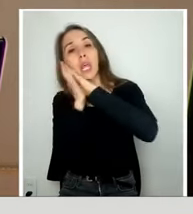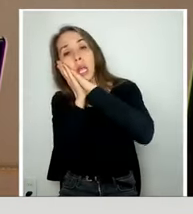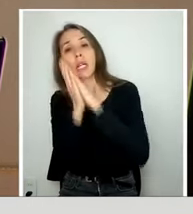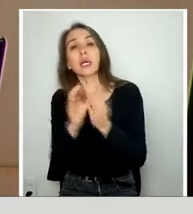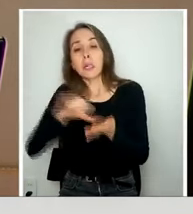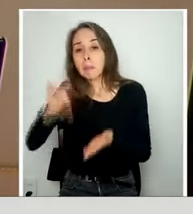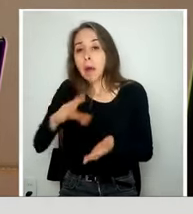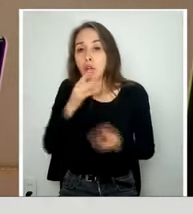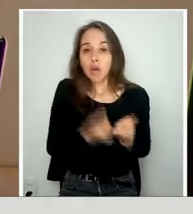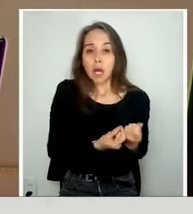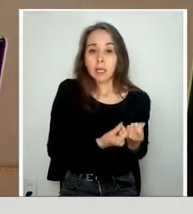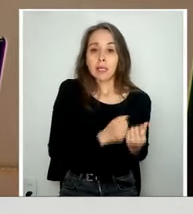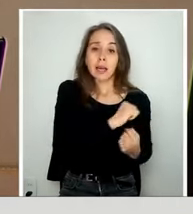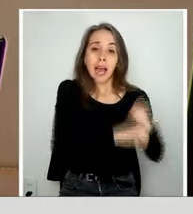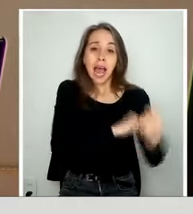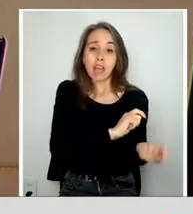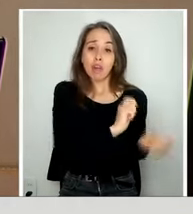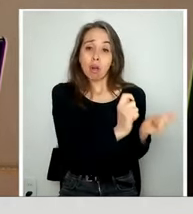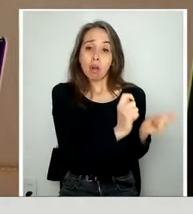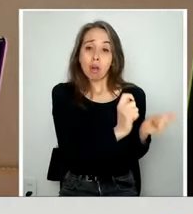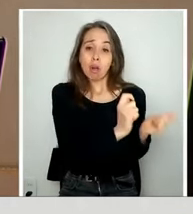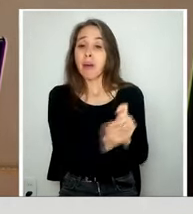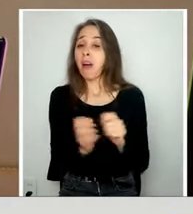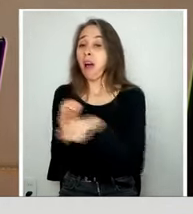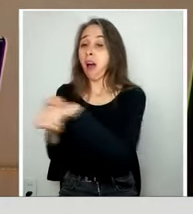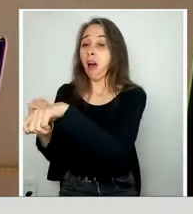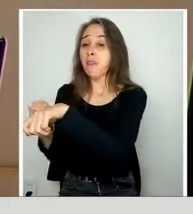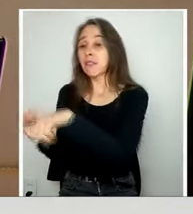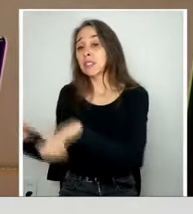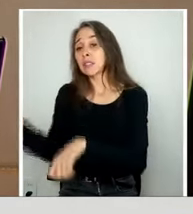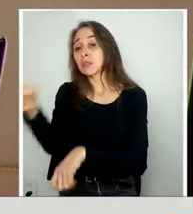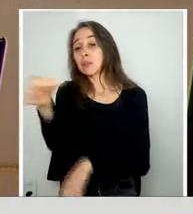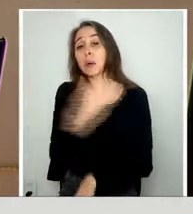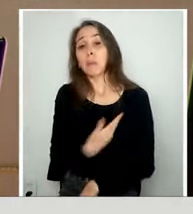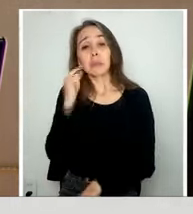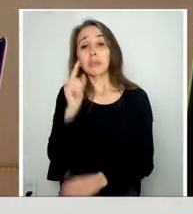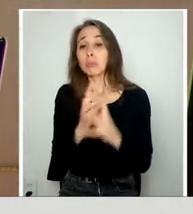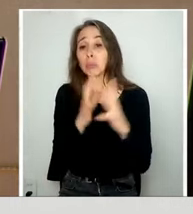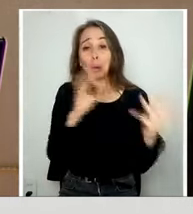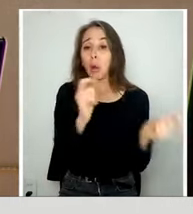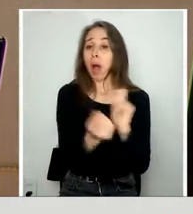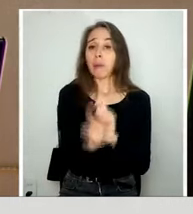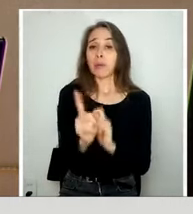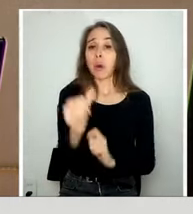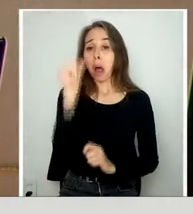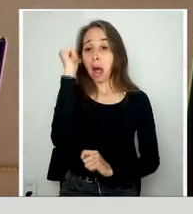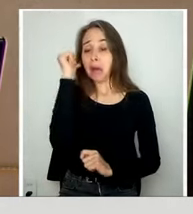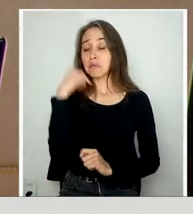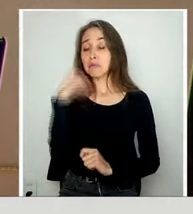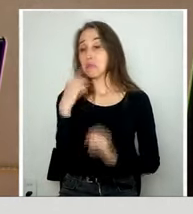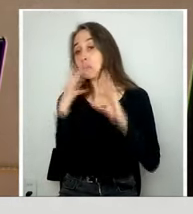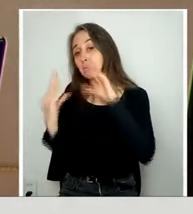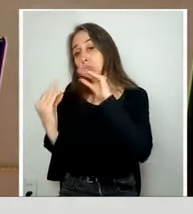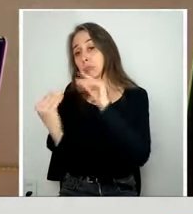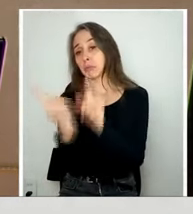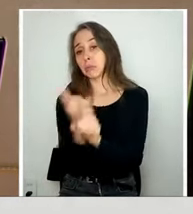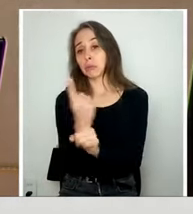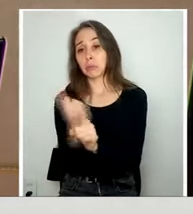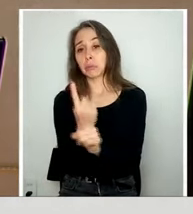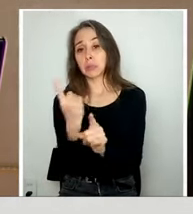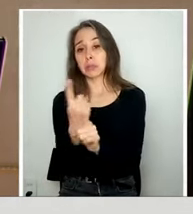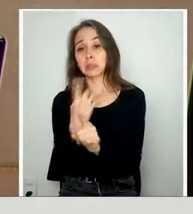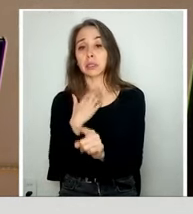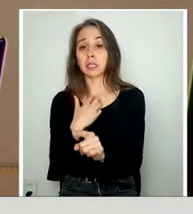estos años no mucho ministro por su intermedio presidenta Porque ahora mismo el día de ayer hablé con